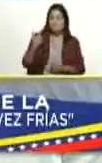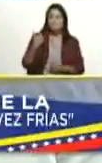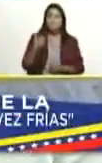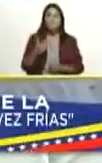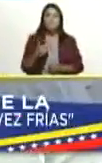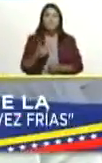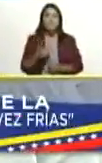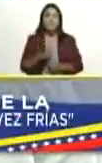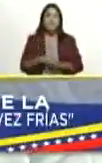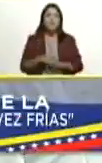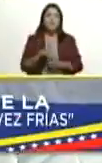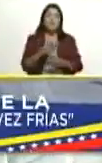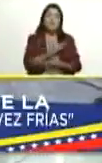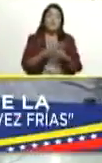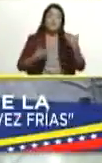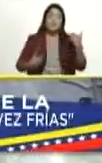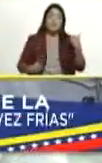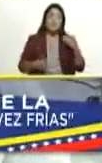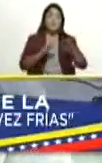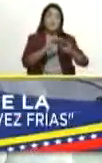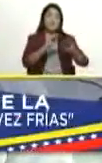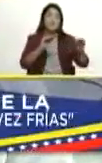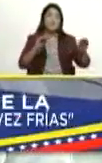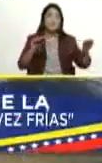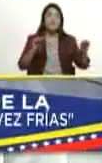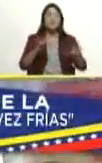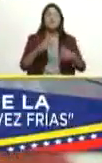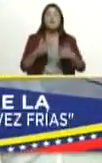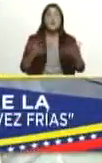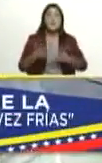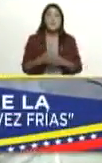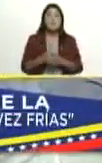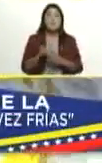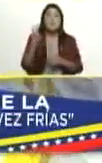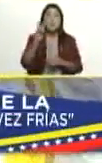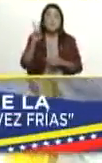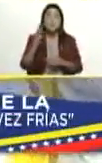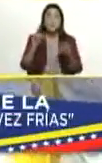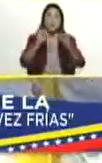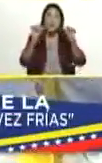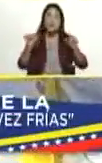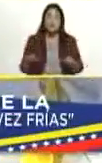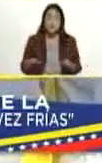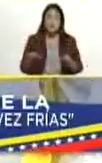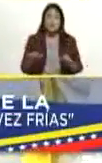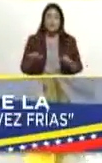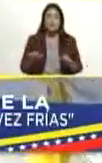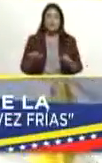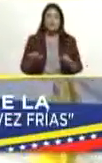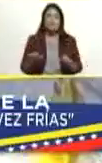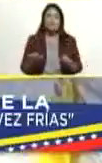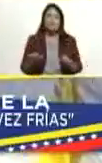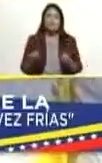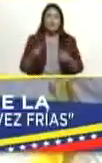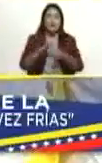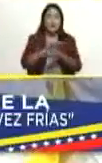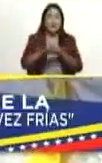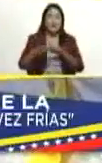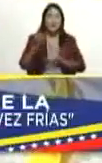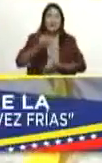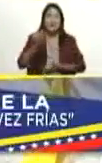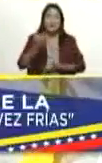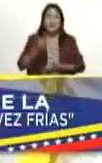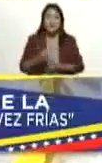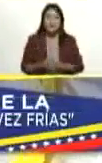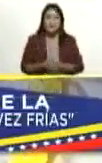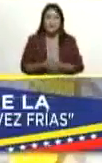de la salud que Venezuela debe construir un sistema público que sea universal, integrado, gratuito y de calidad